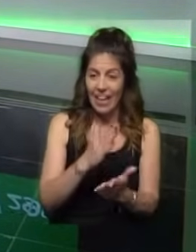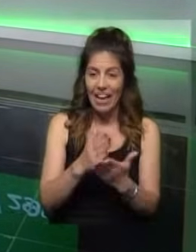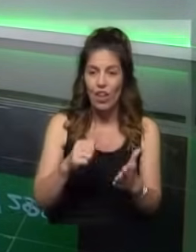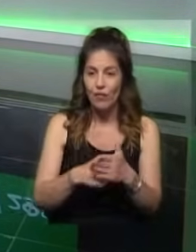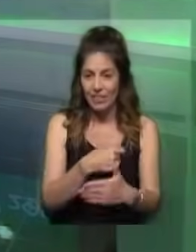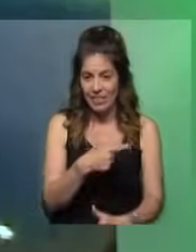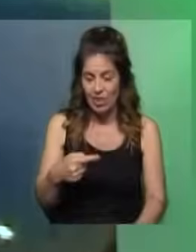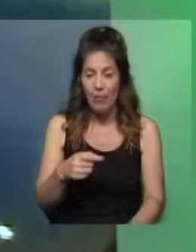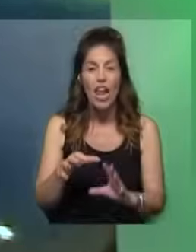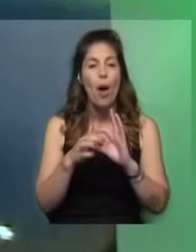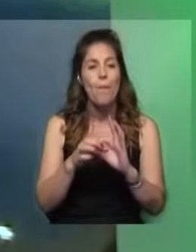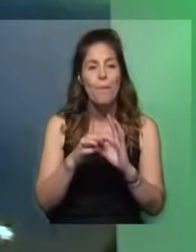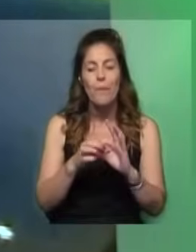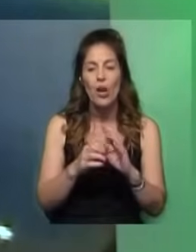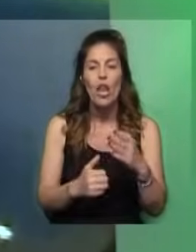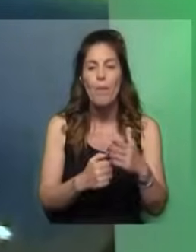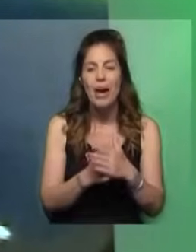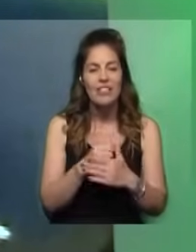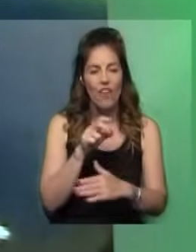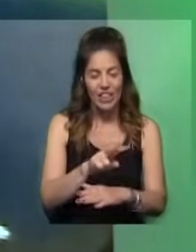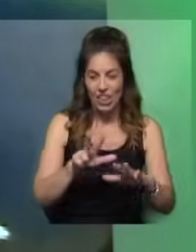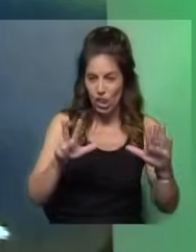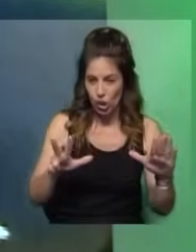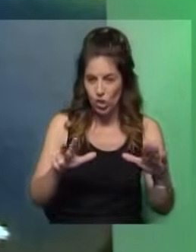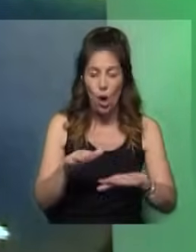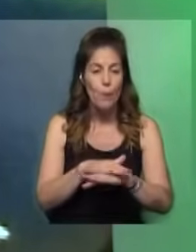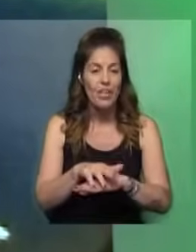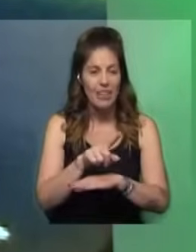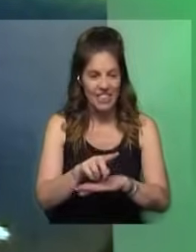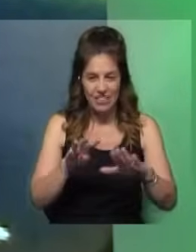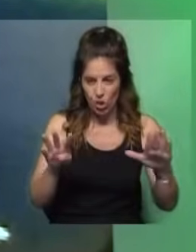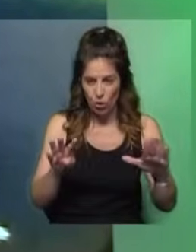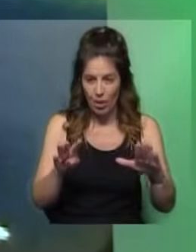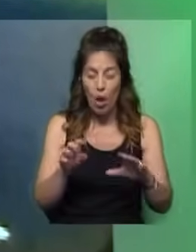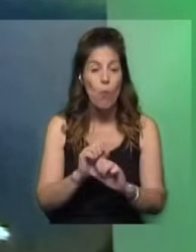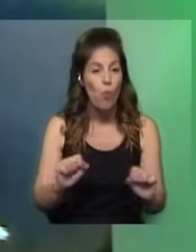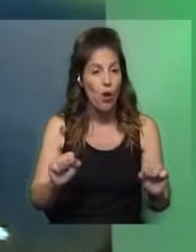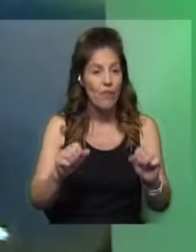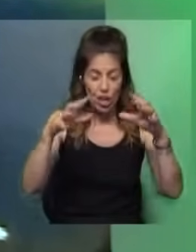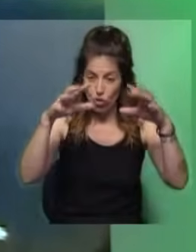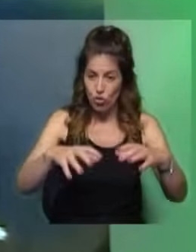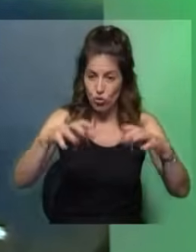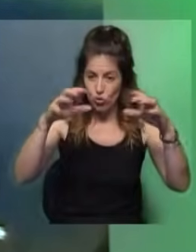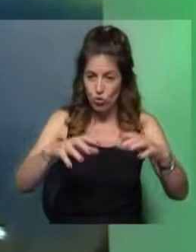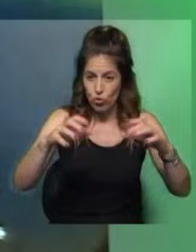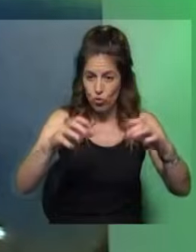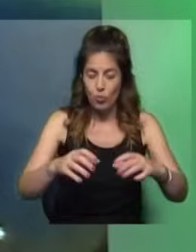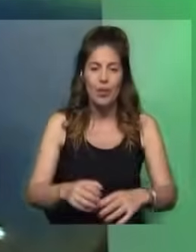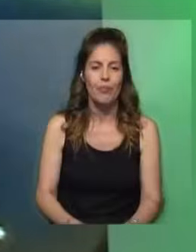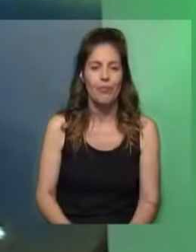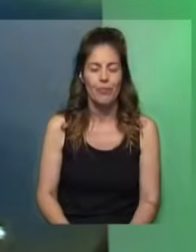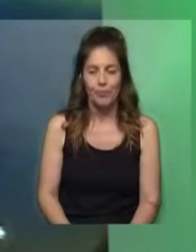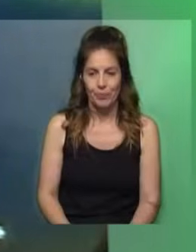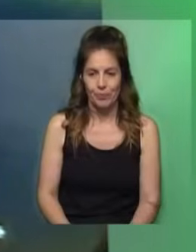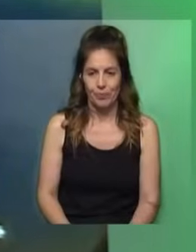semana mañana miércoles habrá una máxima de 28 gr y una mínima de 19 y hay probabilidad de lluvias claro habría En ese